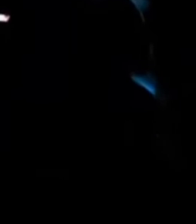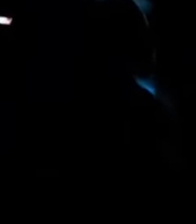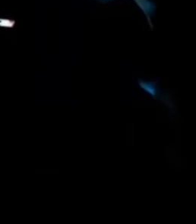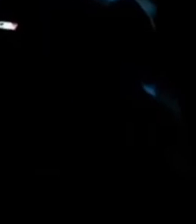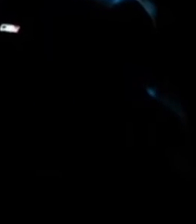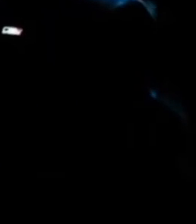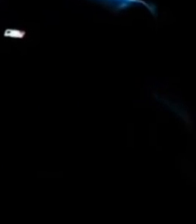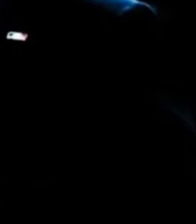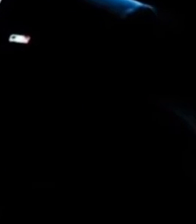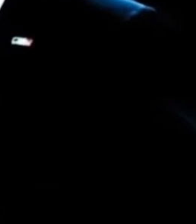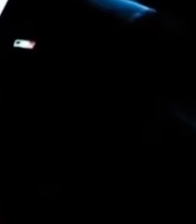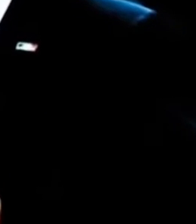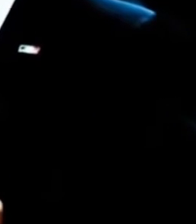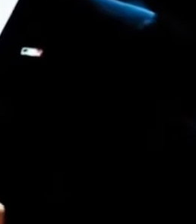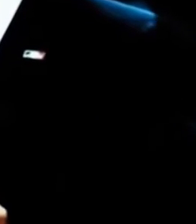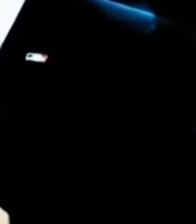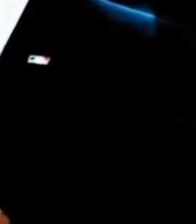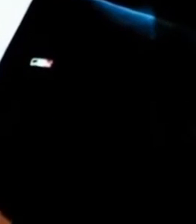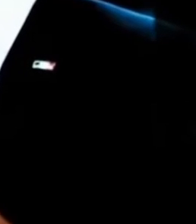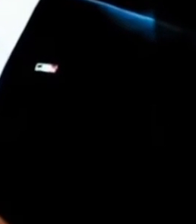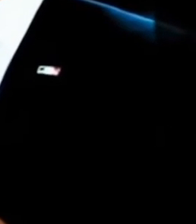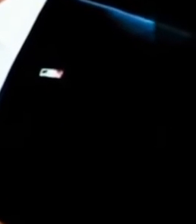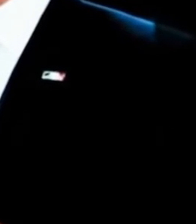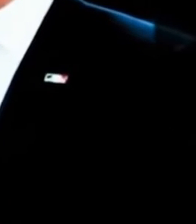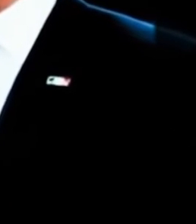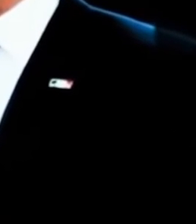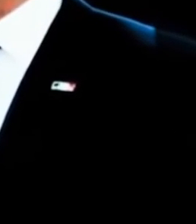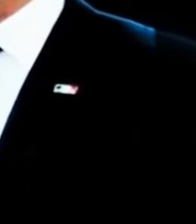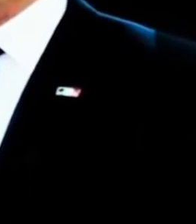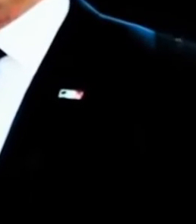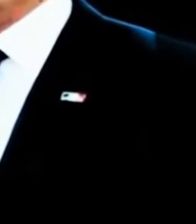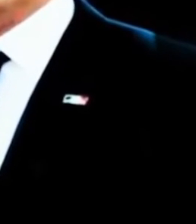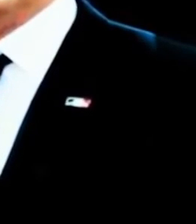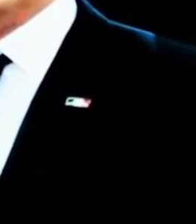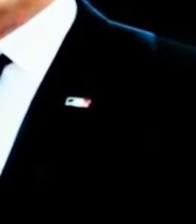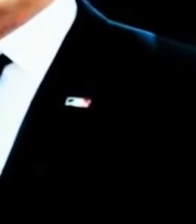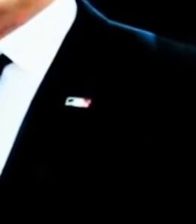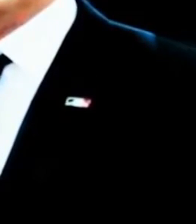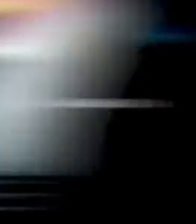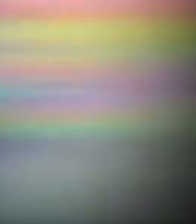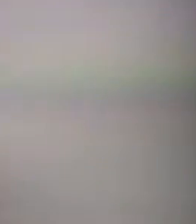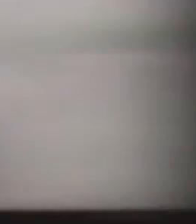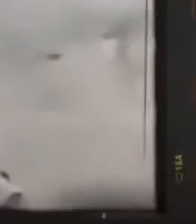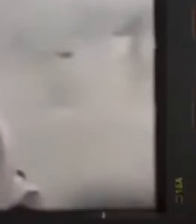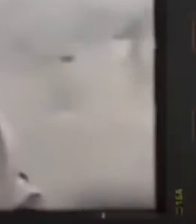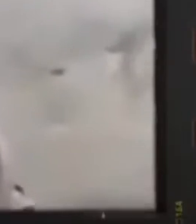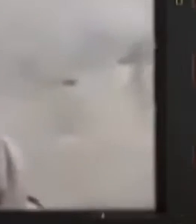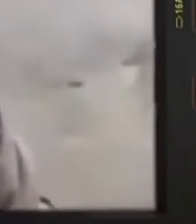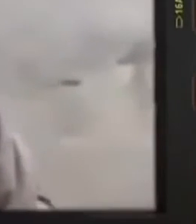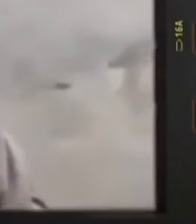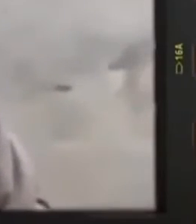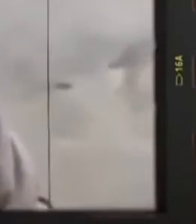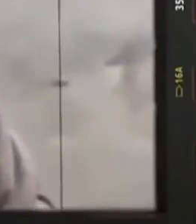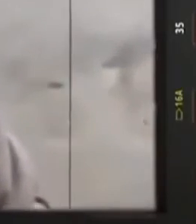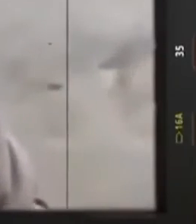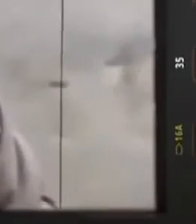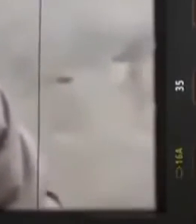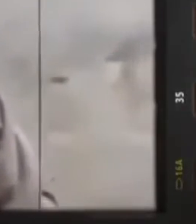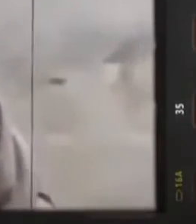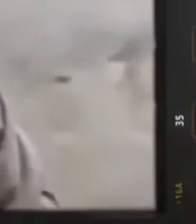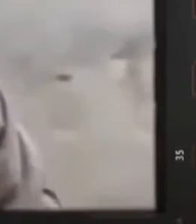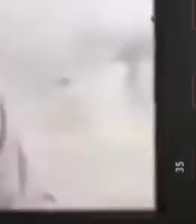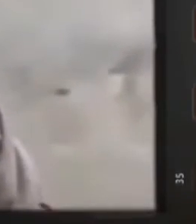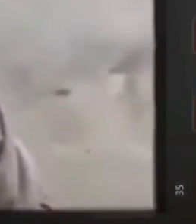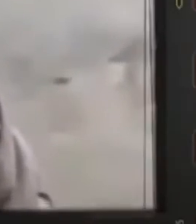le dijo que participó en una reunión en la Ciudad de México con el expresidente Calderón y García Luna y que le habían dado órdenes de que la